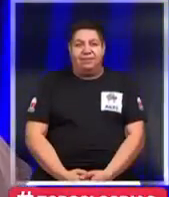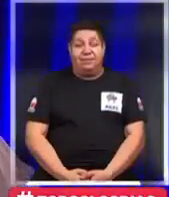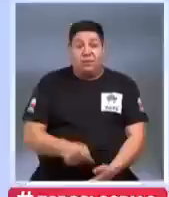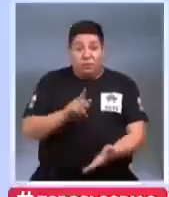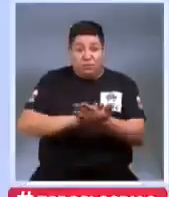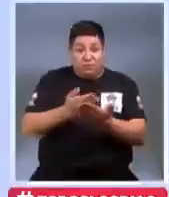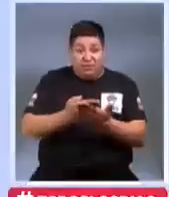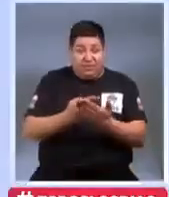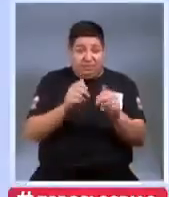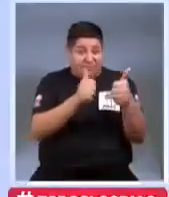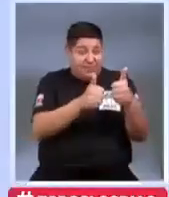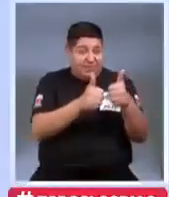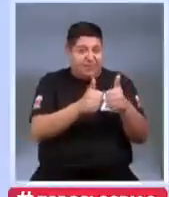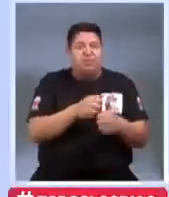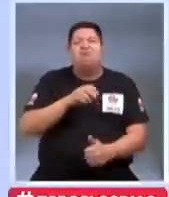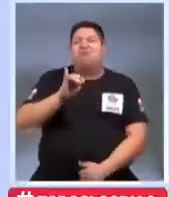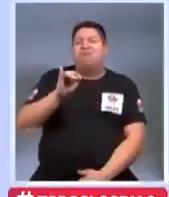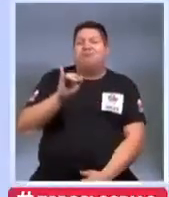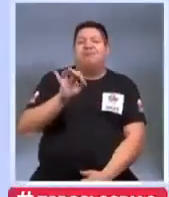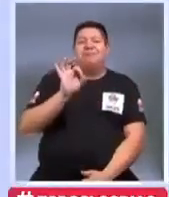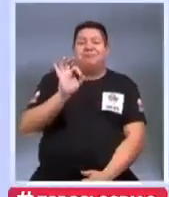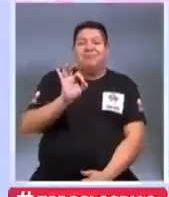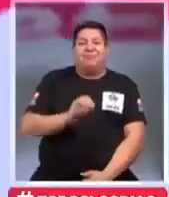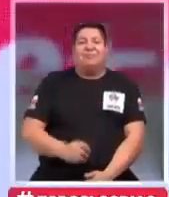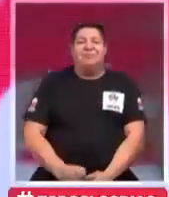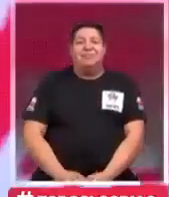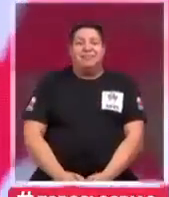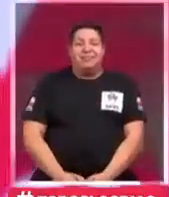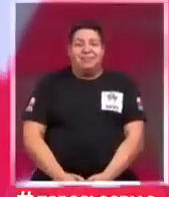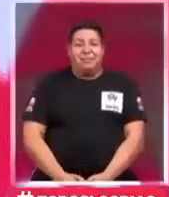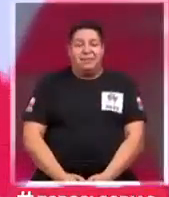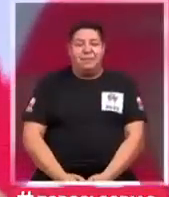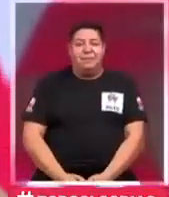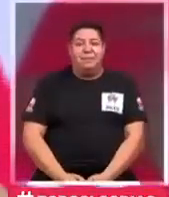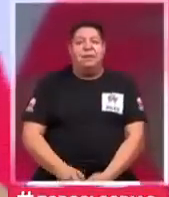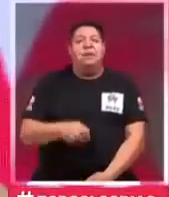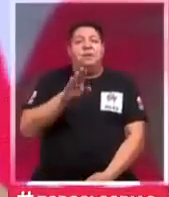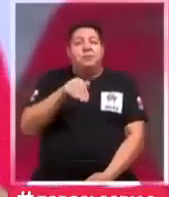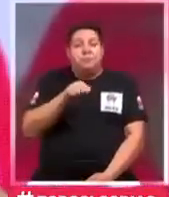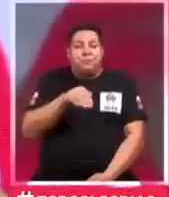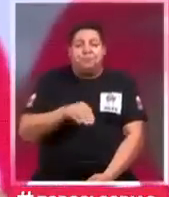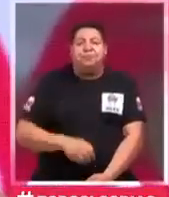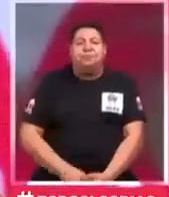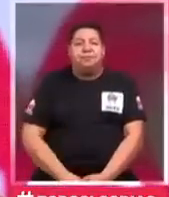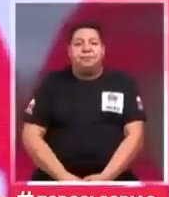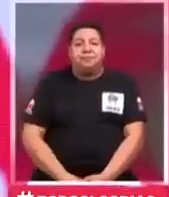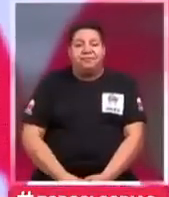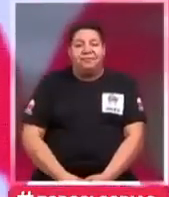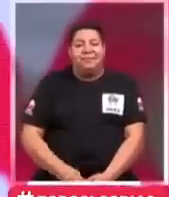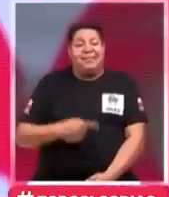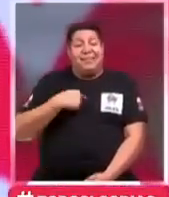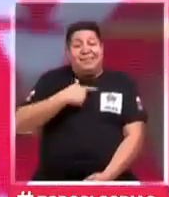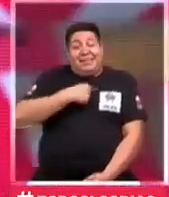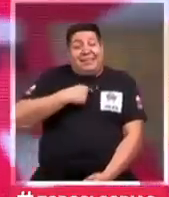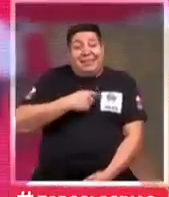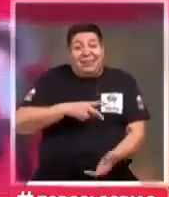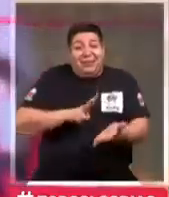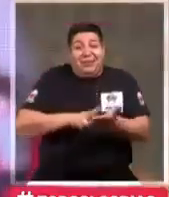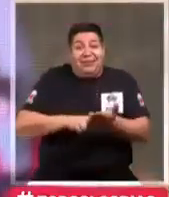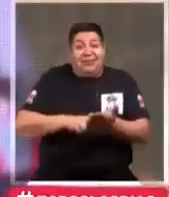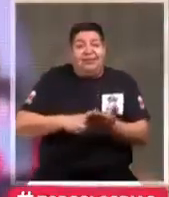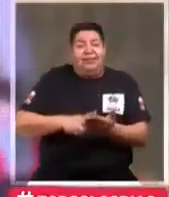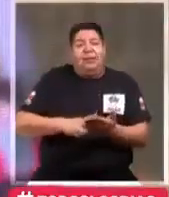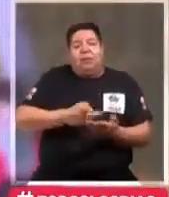¿Estás bien? ¿Sigue bien? Ok. Emilia querida, yo quiero agradecerte en nombre de